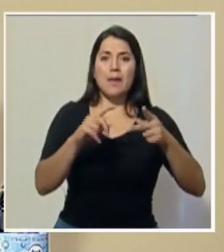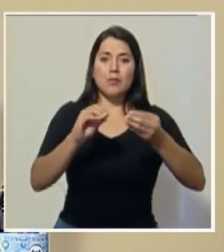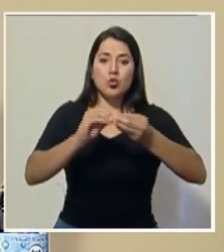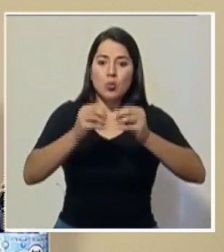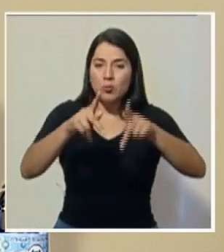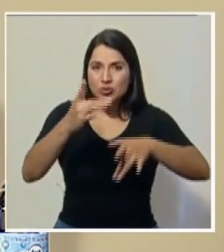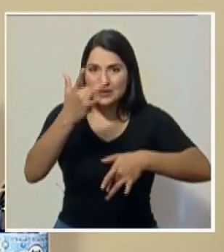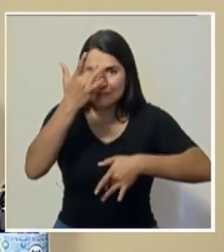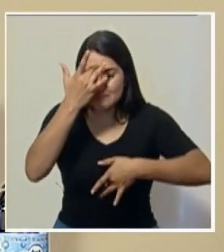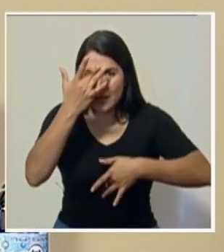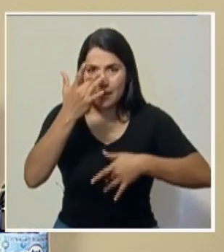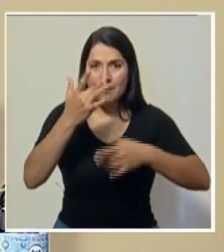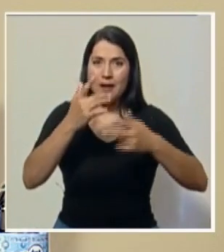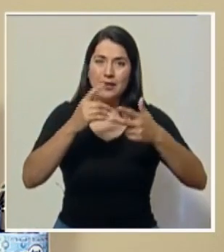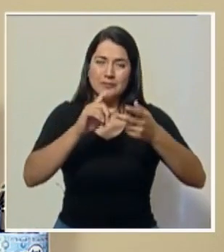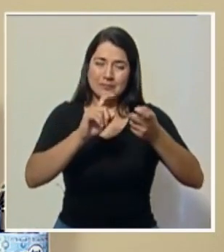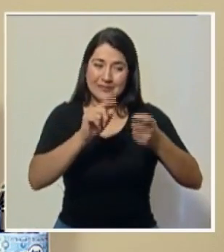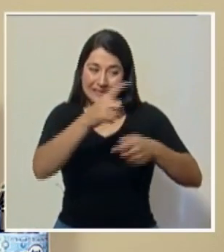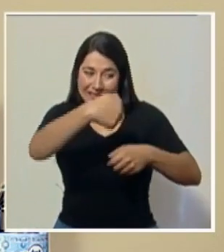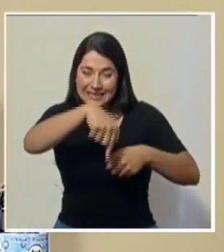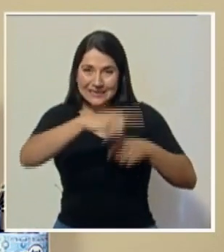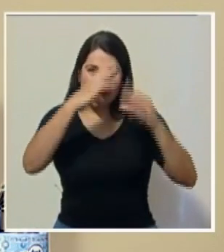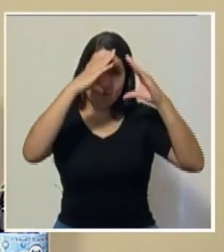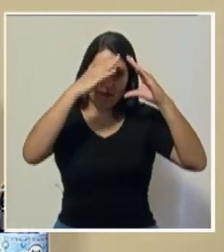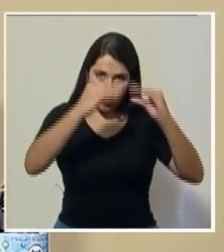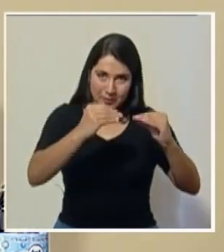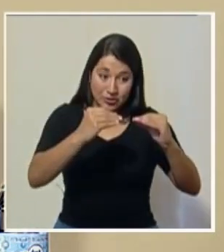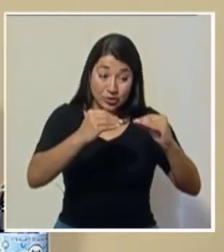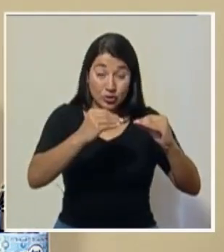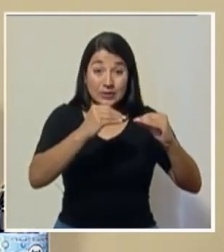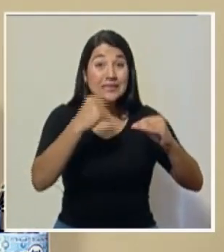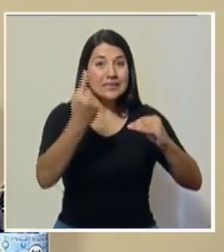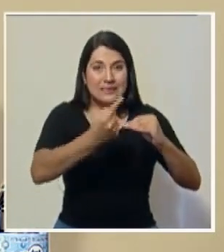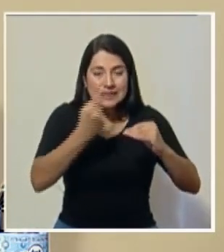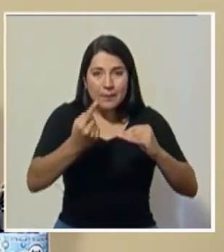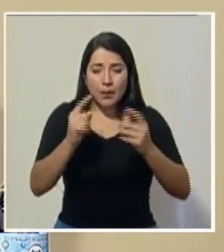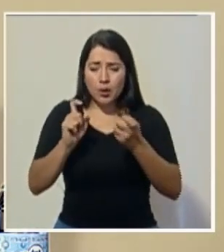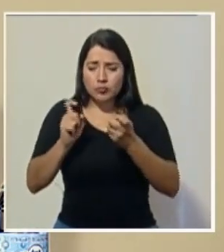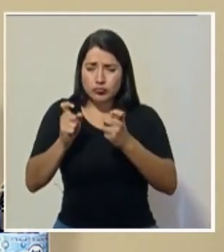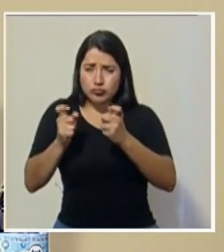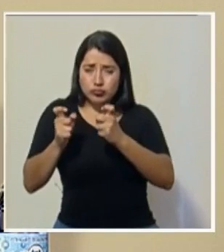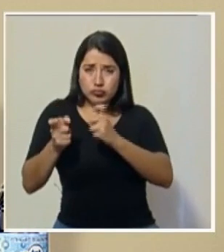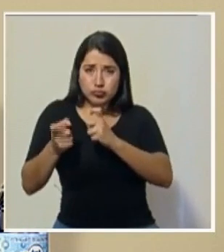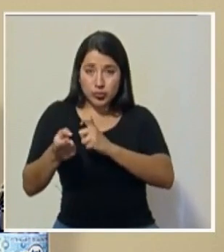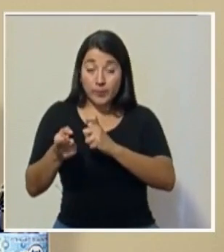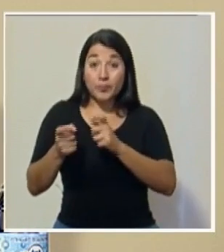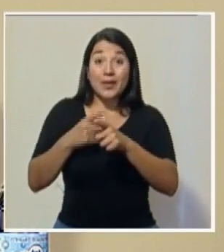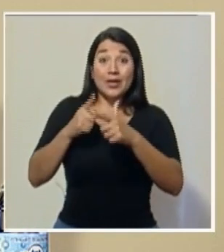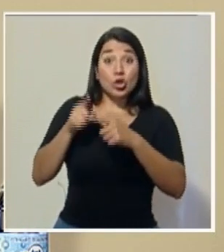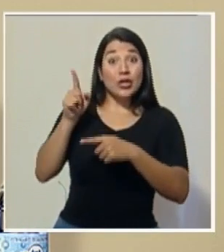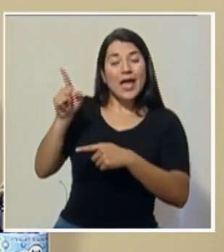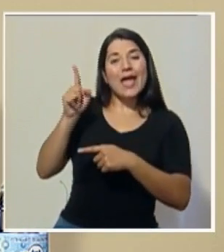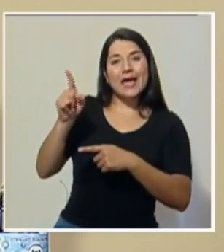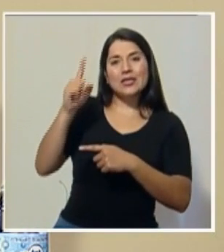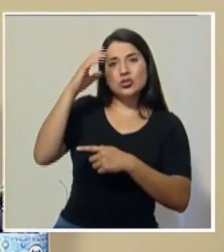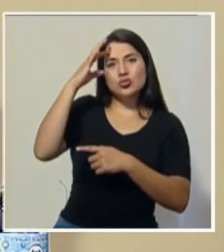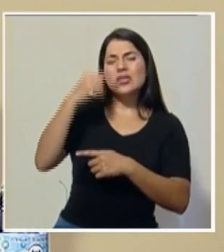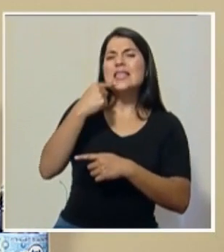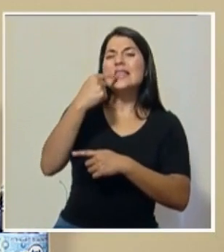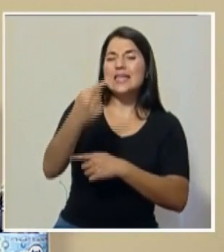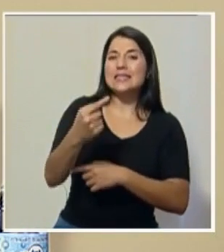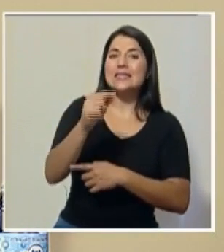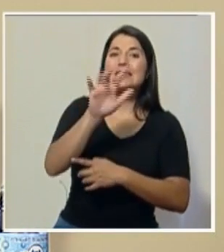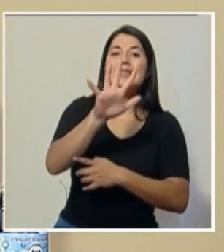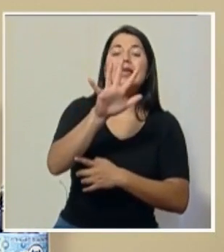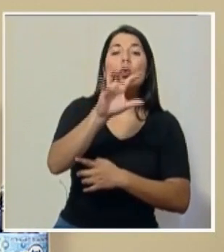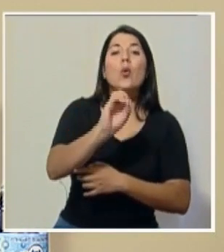diferentes parámetros. Y también ellos han calculado, estimado que existe un 50% de distanciamiento social